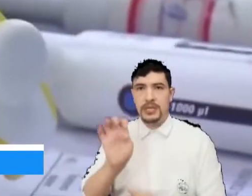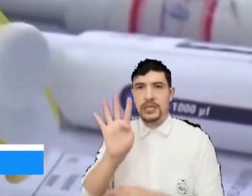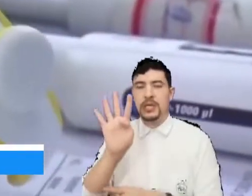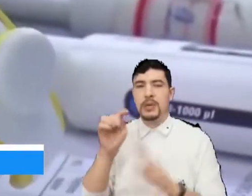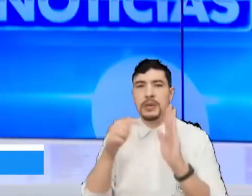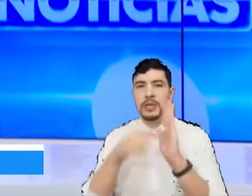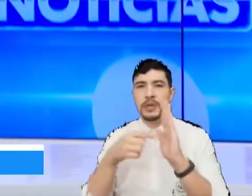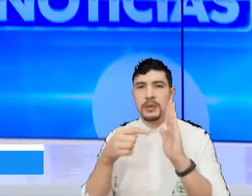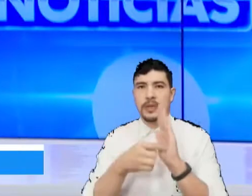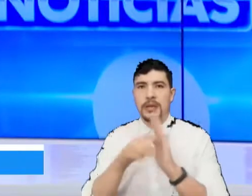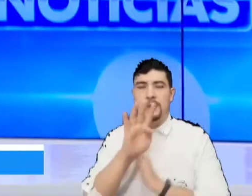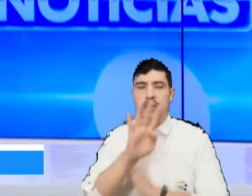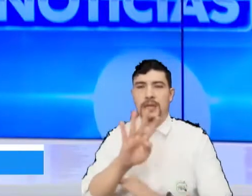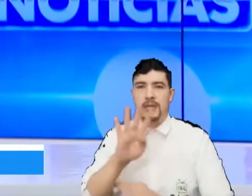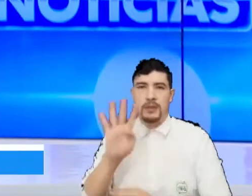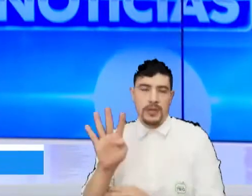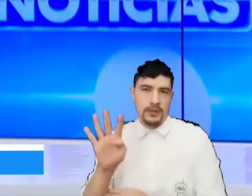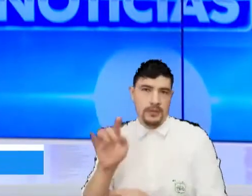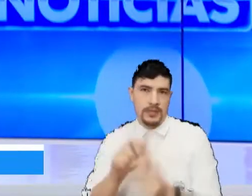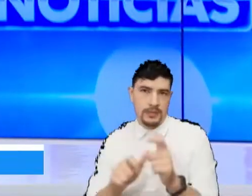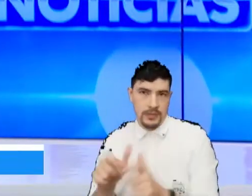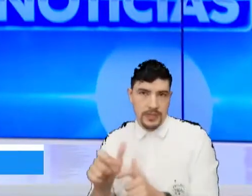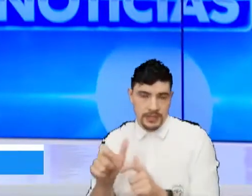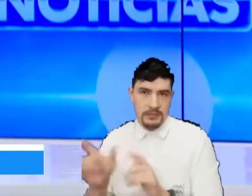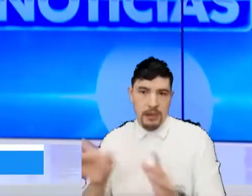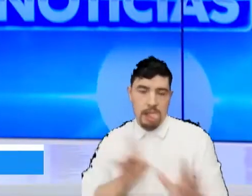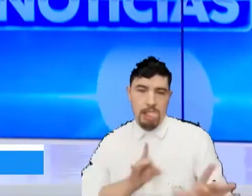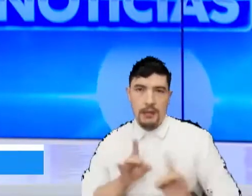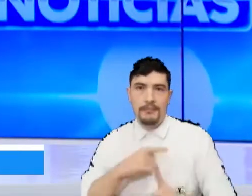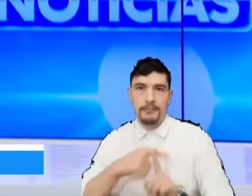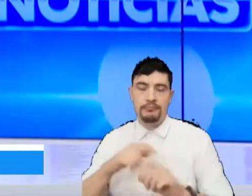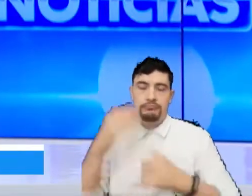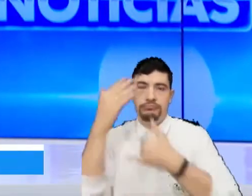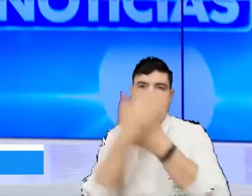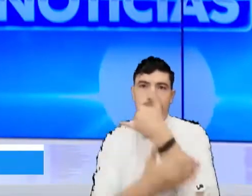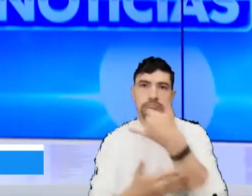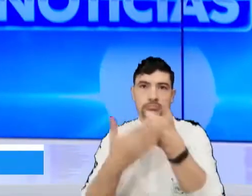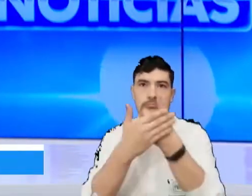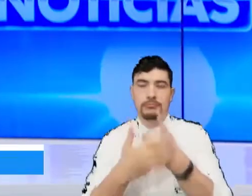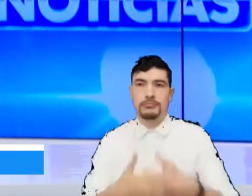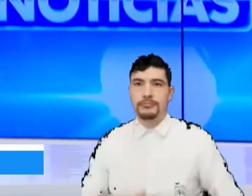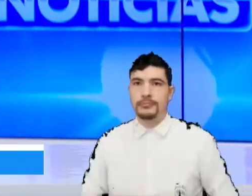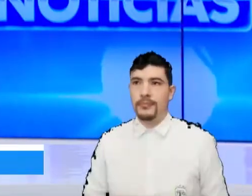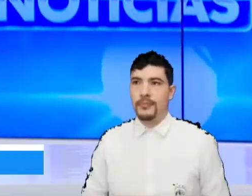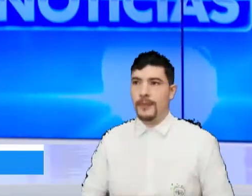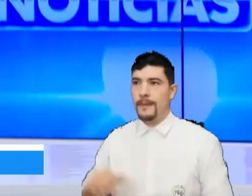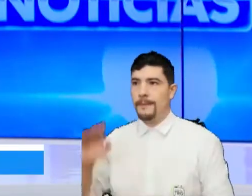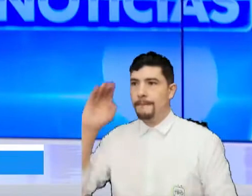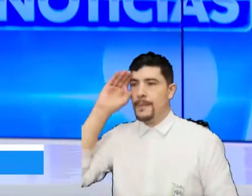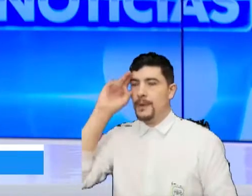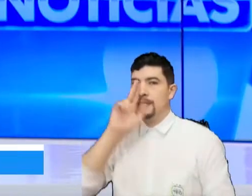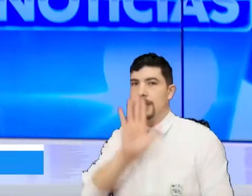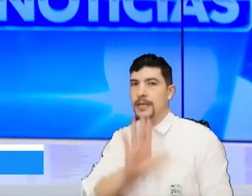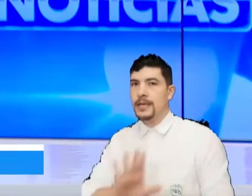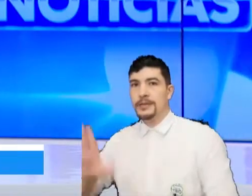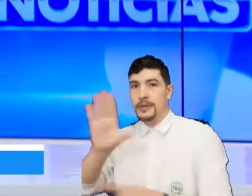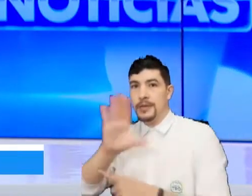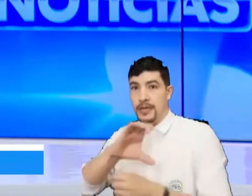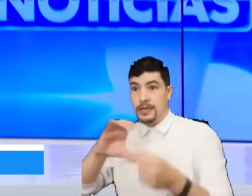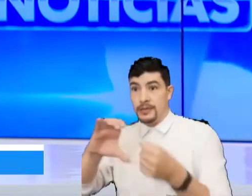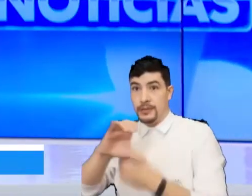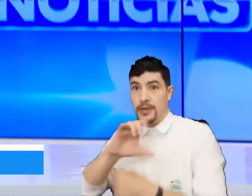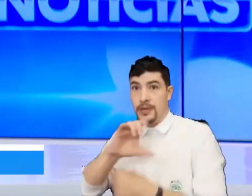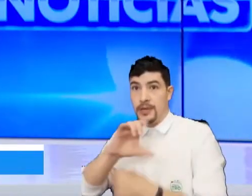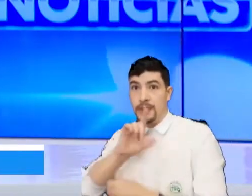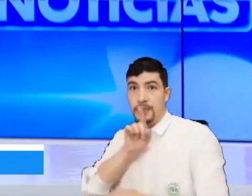84.442 casos. Y la Policía Metropolitana de Bucaramanga continúa realizando planes de control a vías y barrios de la